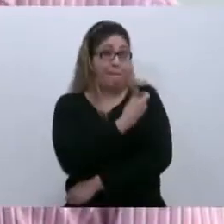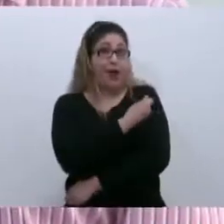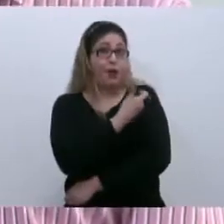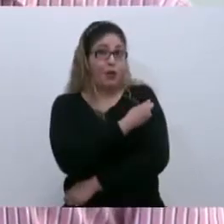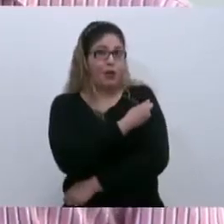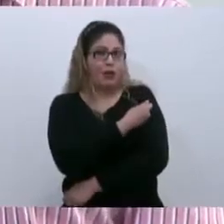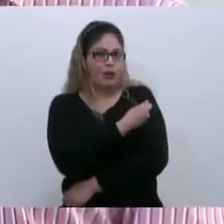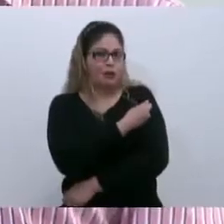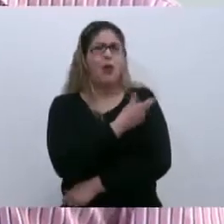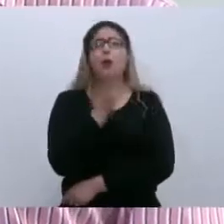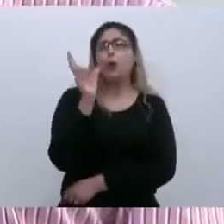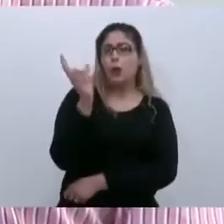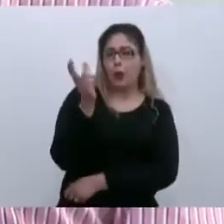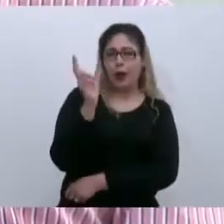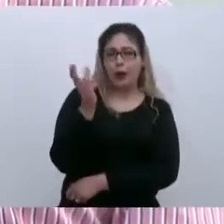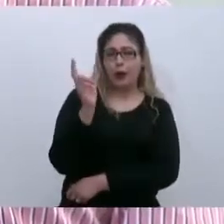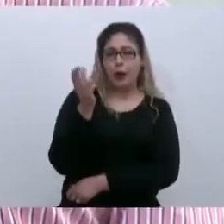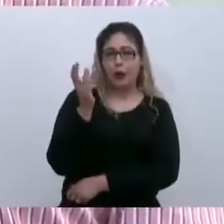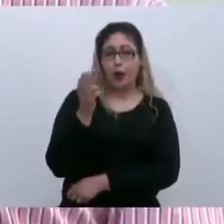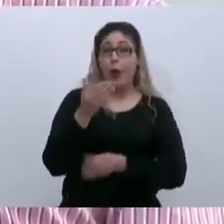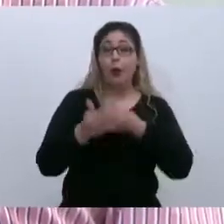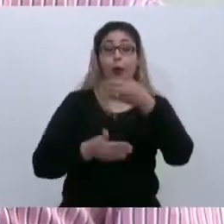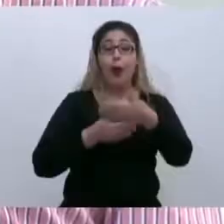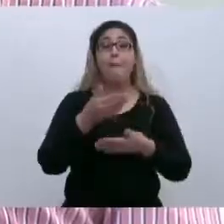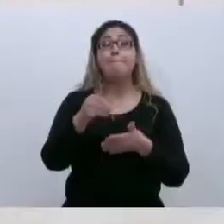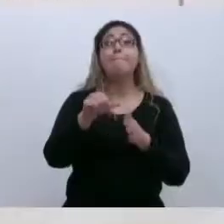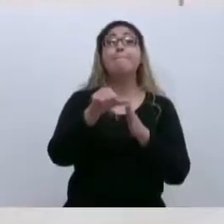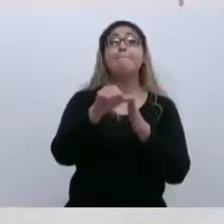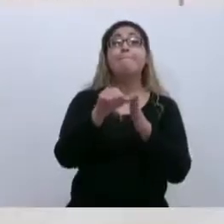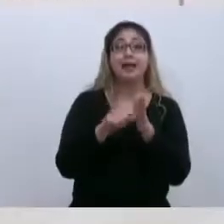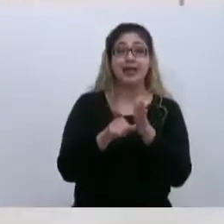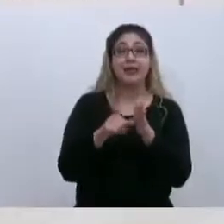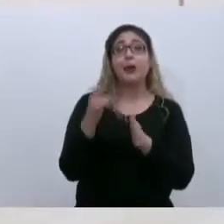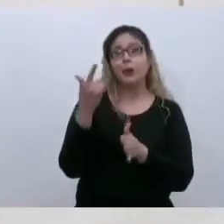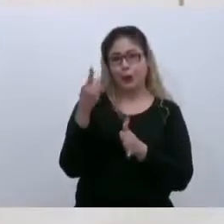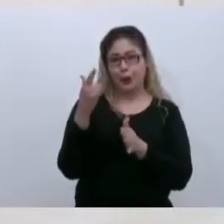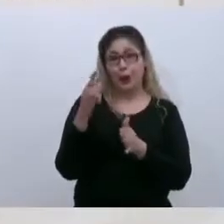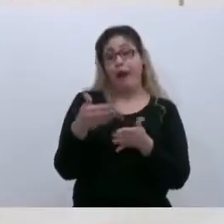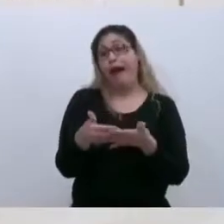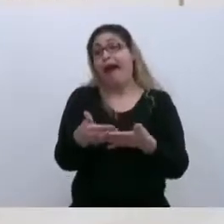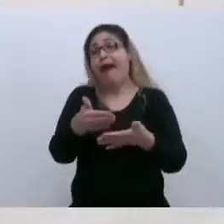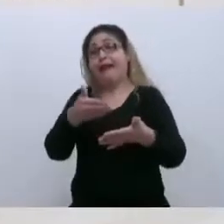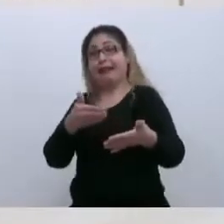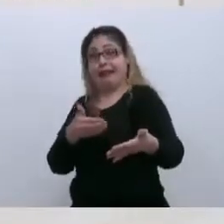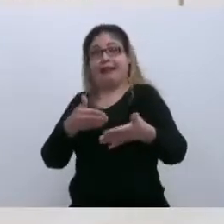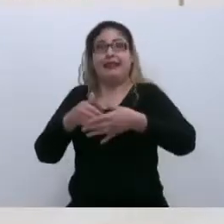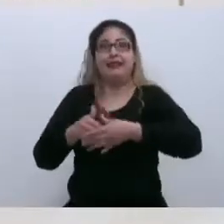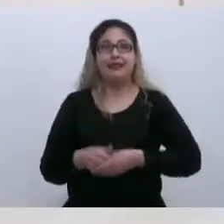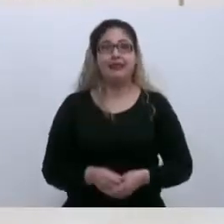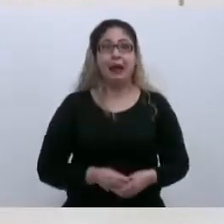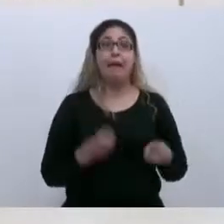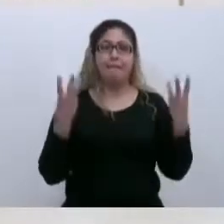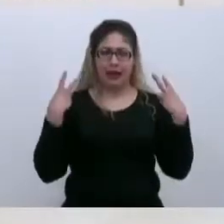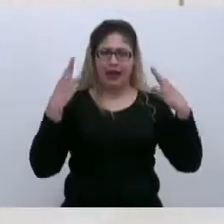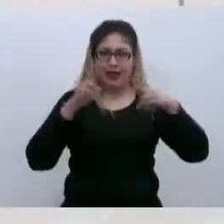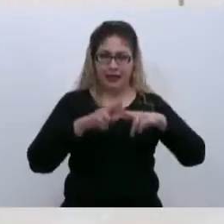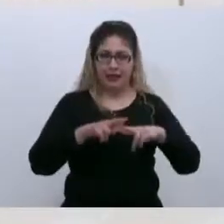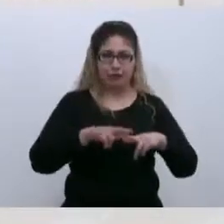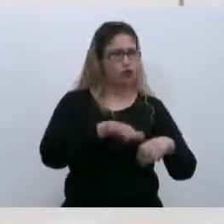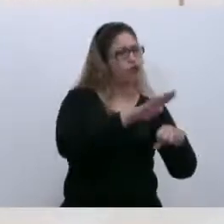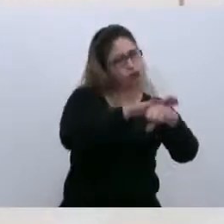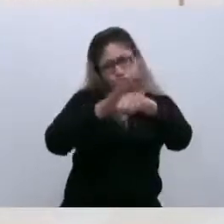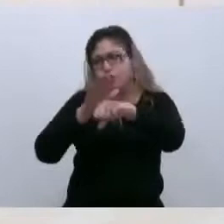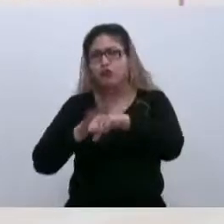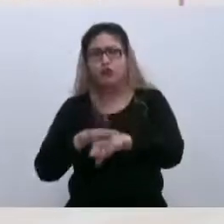el ciclo escolar. Estamos hablando ya con las autoridades municipales,